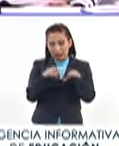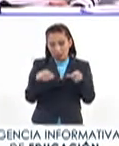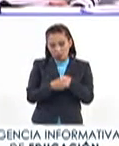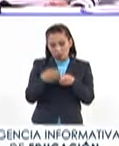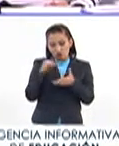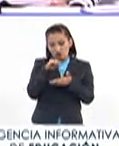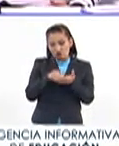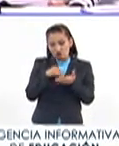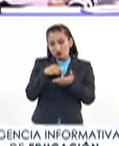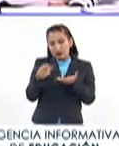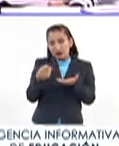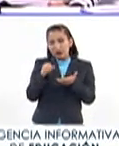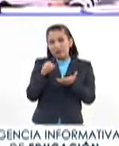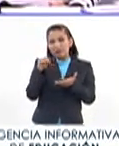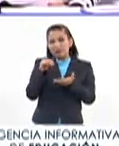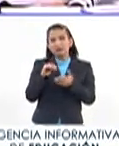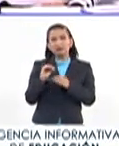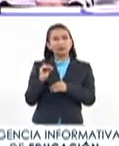todos sus sistemas.